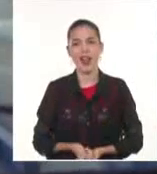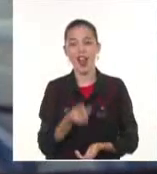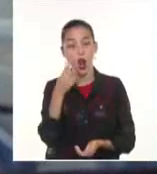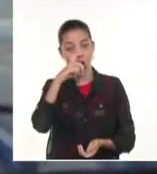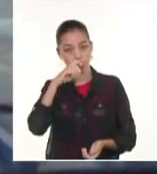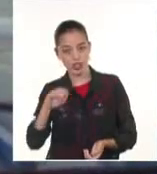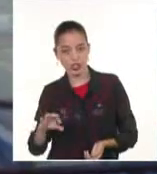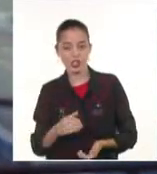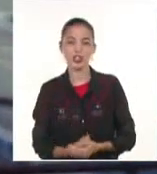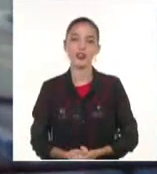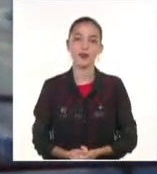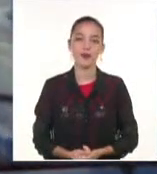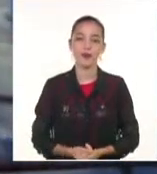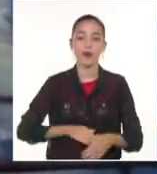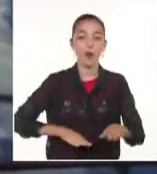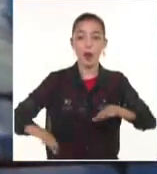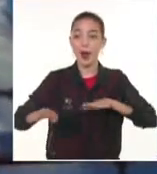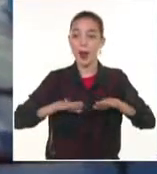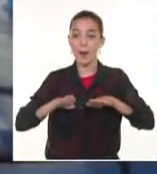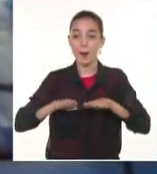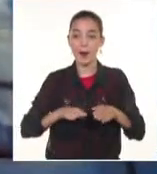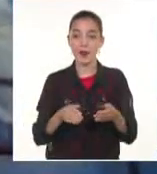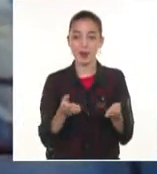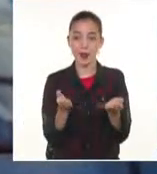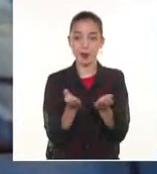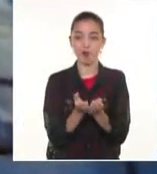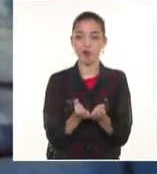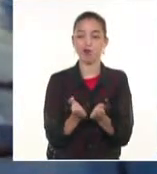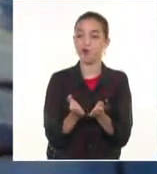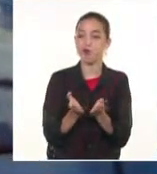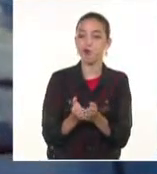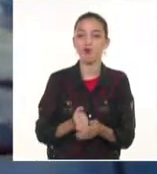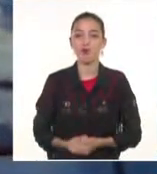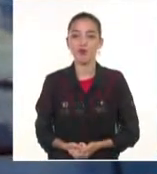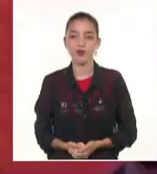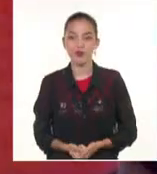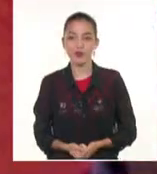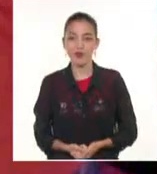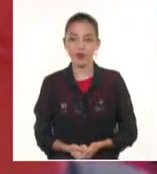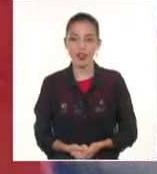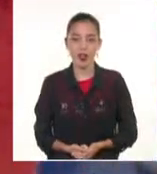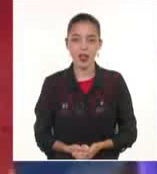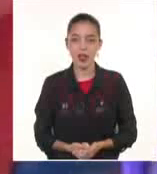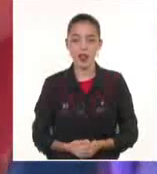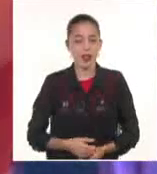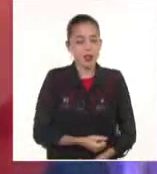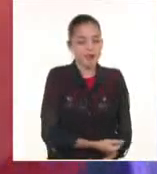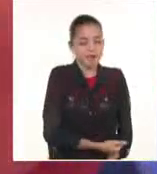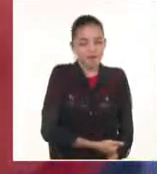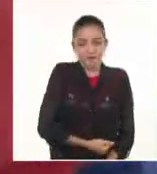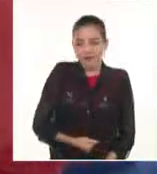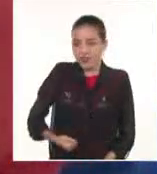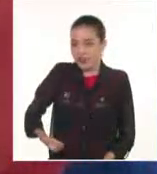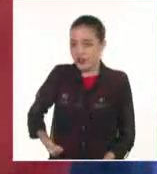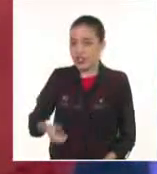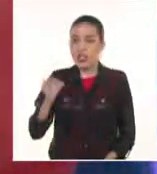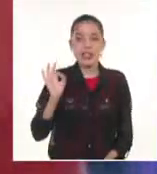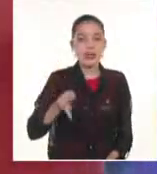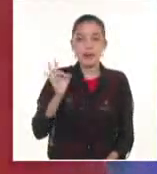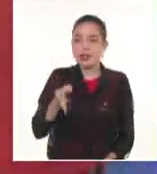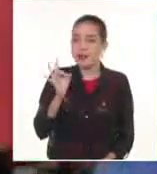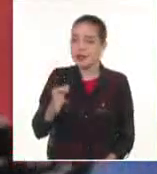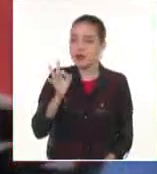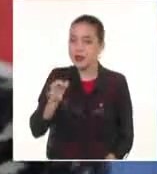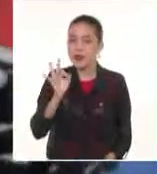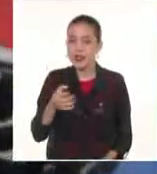curso, conscientes de que para mantener el resultado del año anterior hay que redoblar los esfuerzos, del trabajo que realizan y sus expectativas,